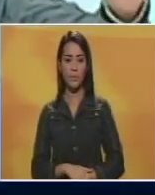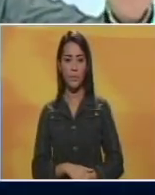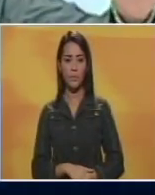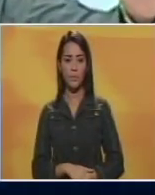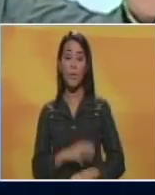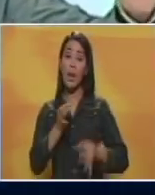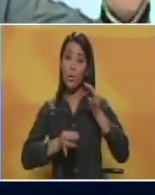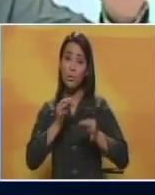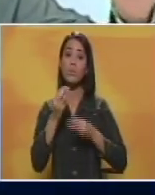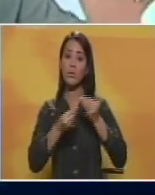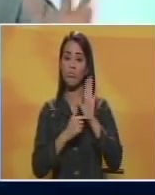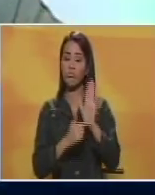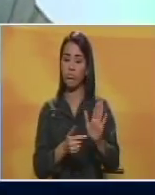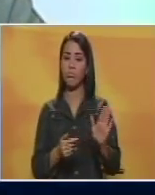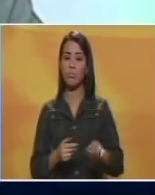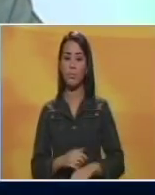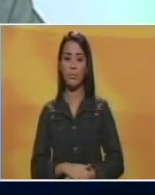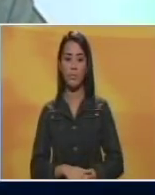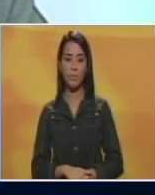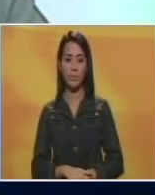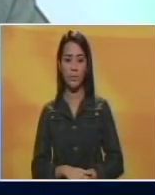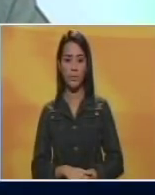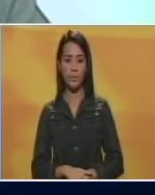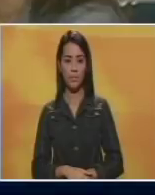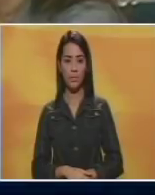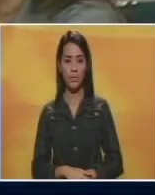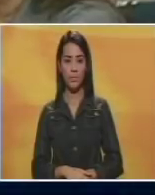vez la justicia se aplicaría.